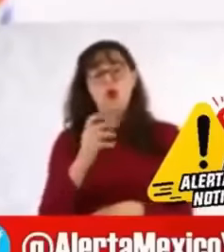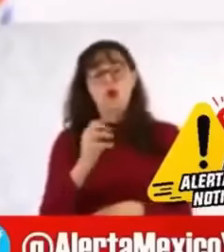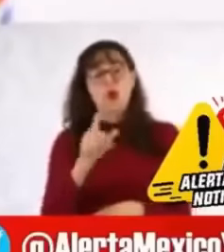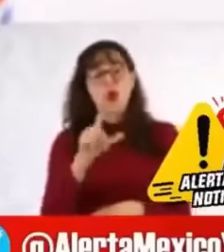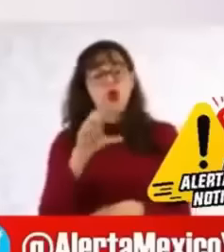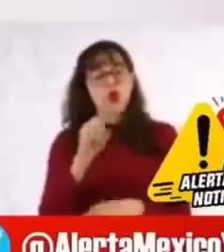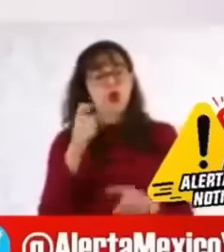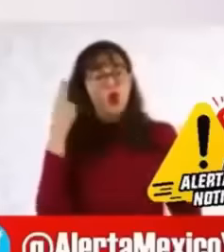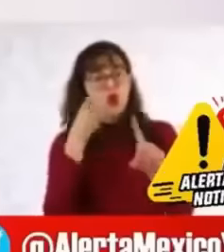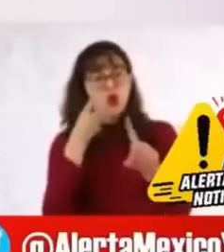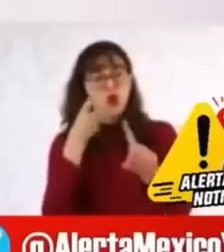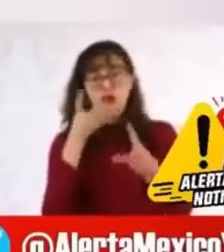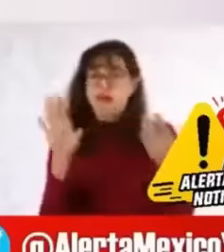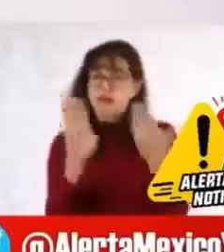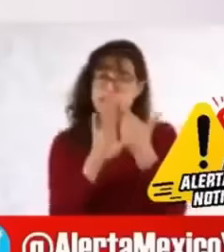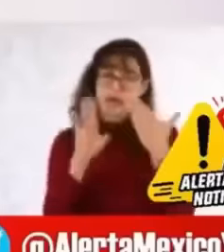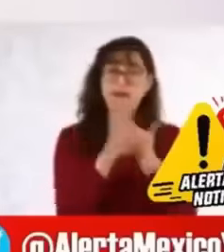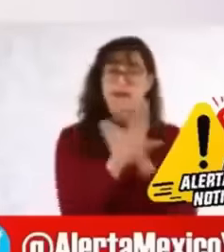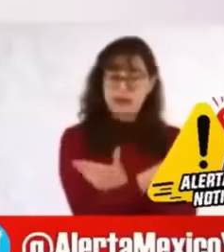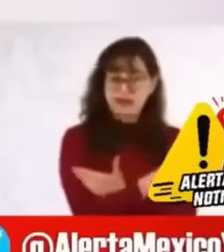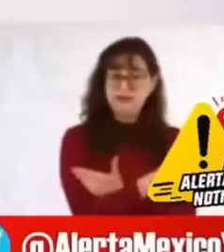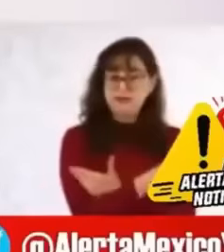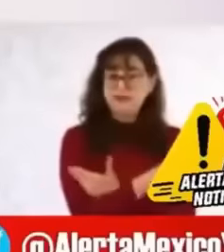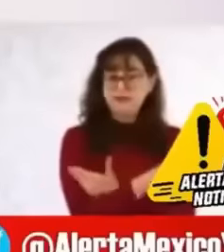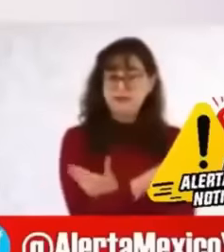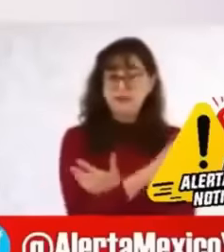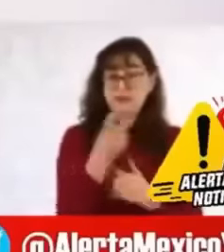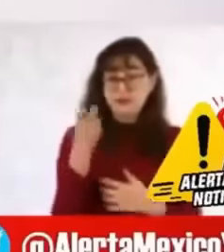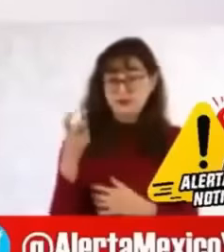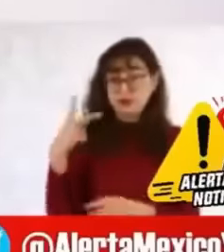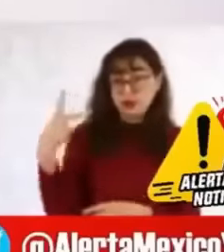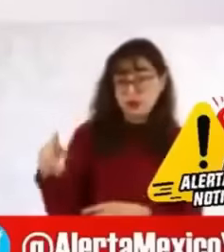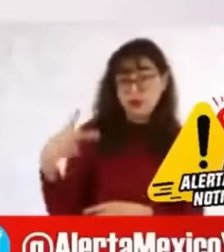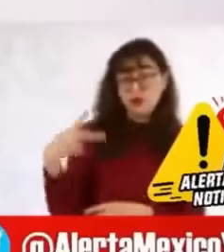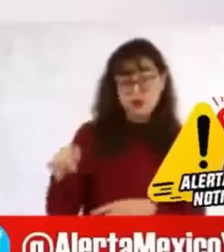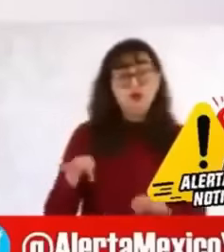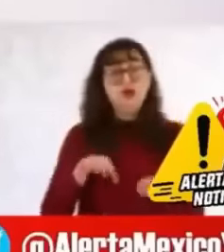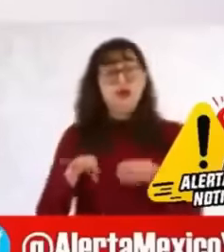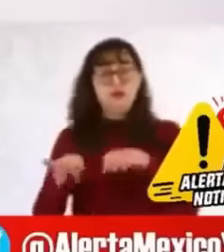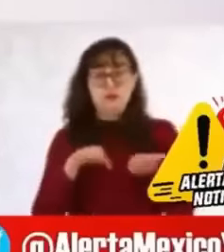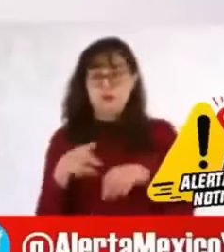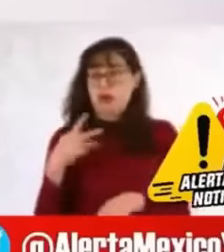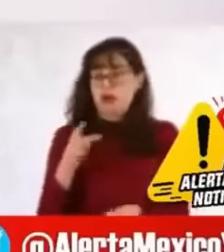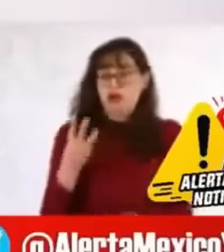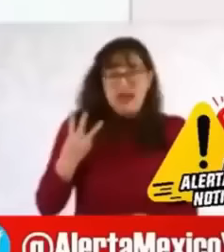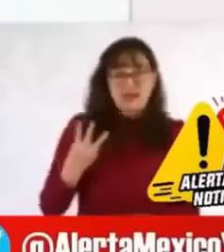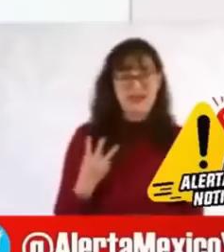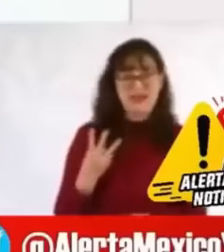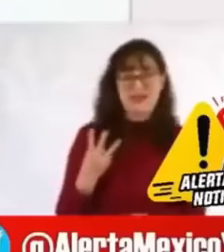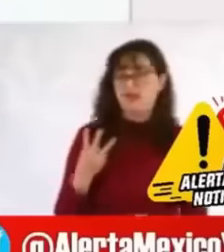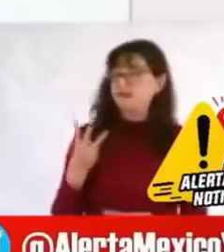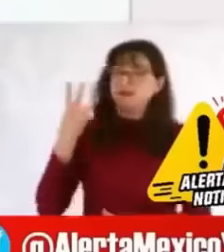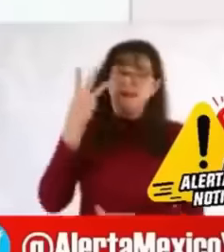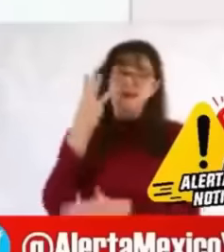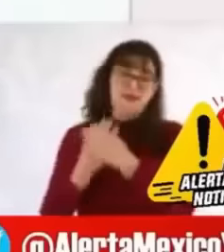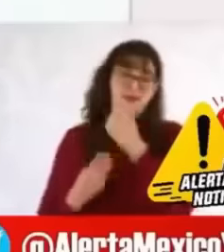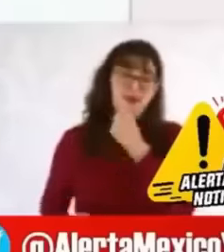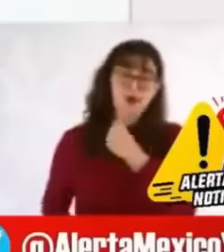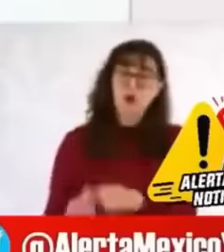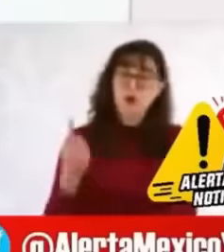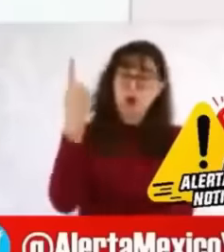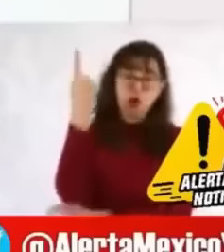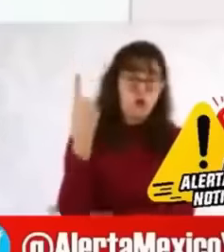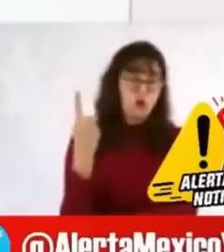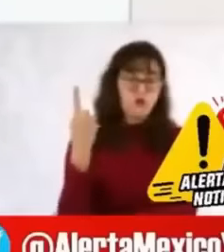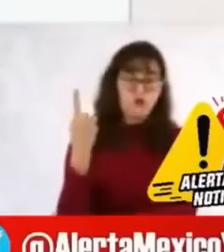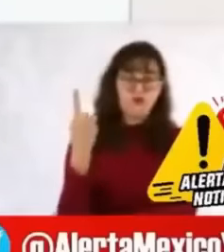el objetivo de estos organismos. Entonces, se juntan en un solo organismo, que es un